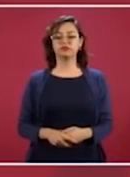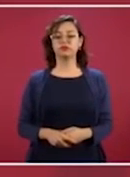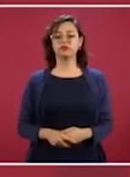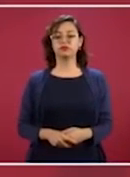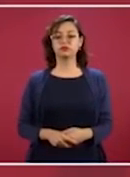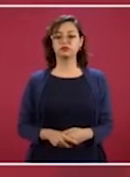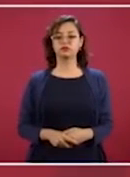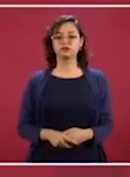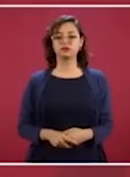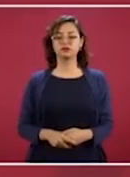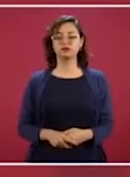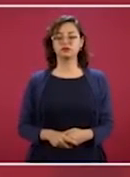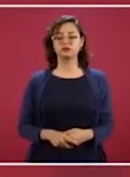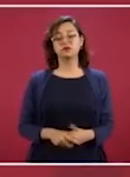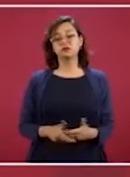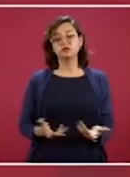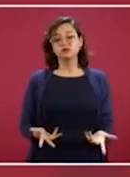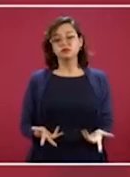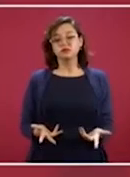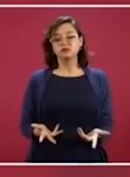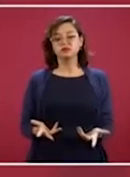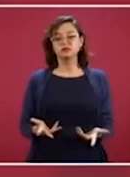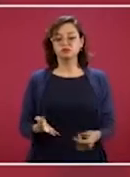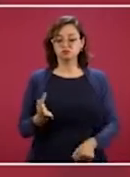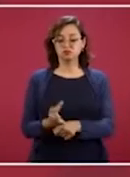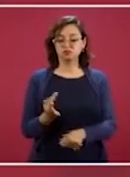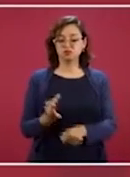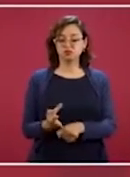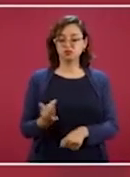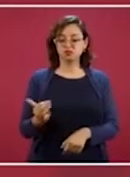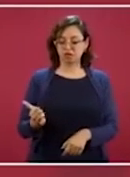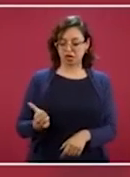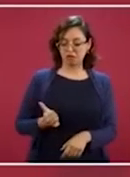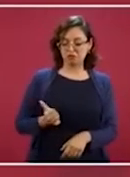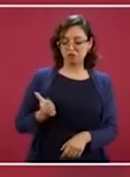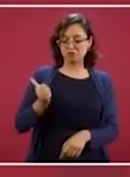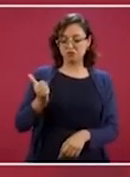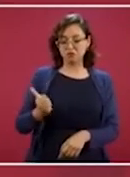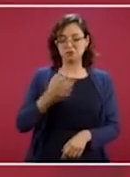para decirles que los lunes,